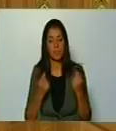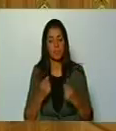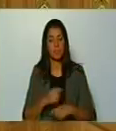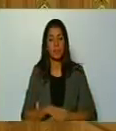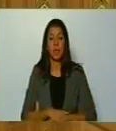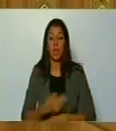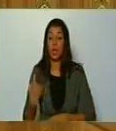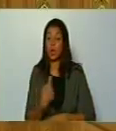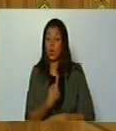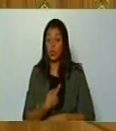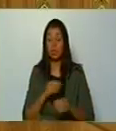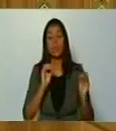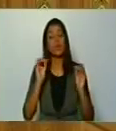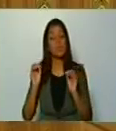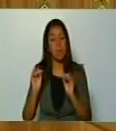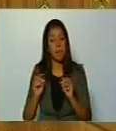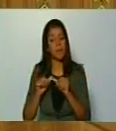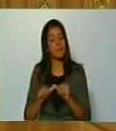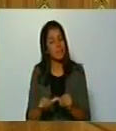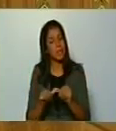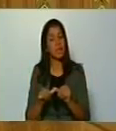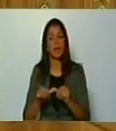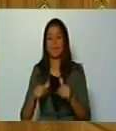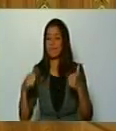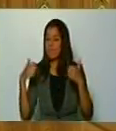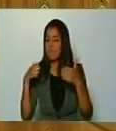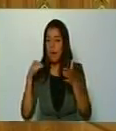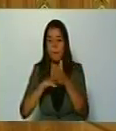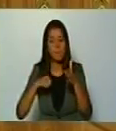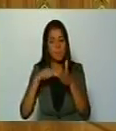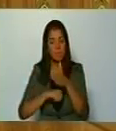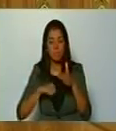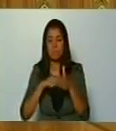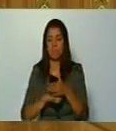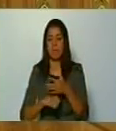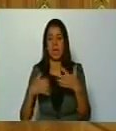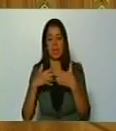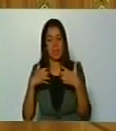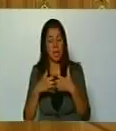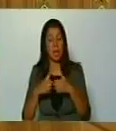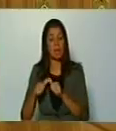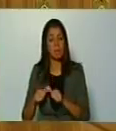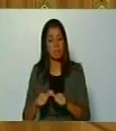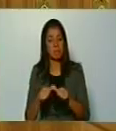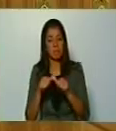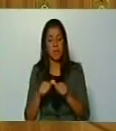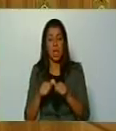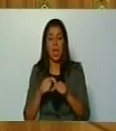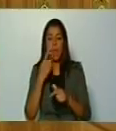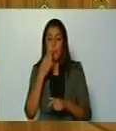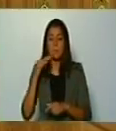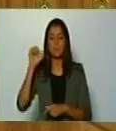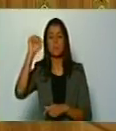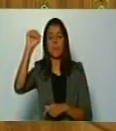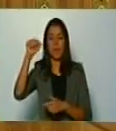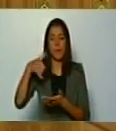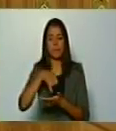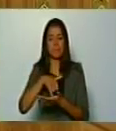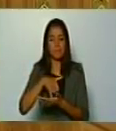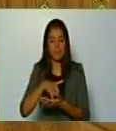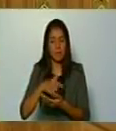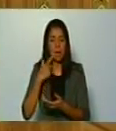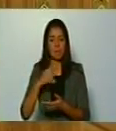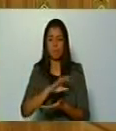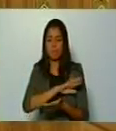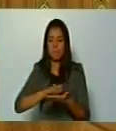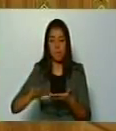Hacemos un llamado a mantener la calle porque hay que continuar el debilitamiento, según él, de la dictadura. Por eso les pedimos que